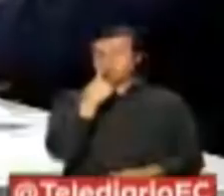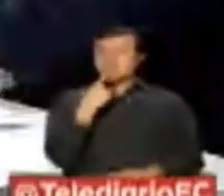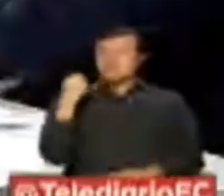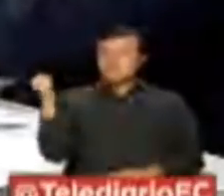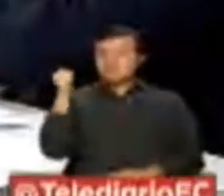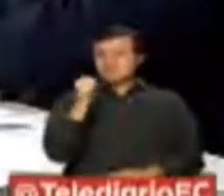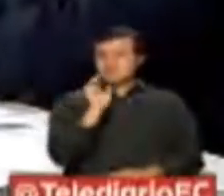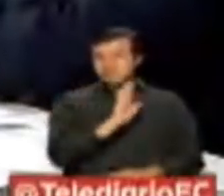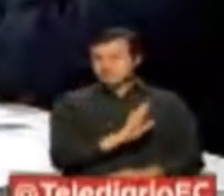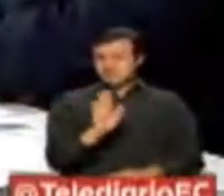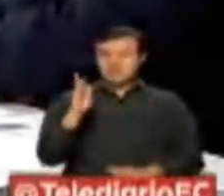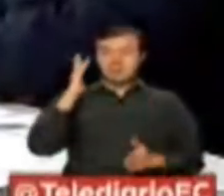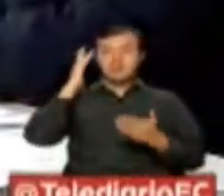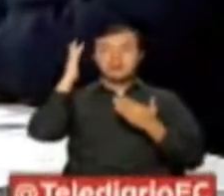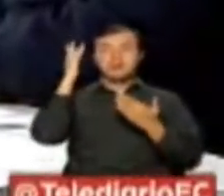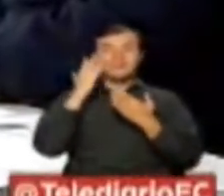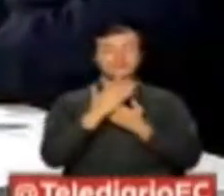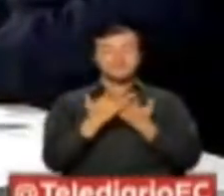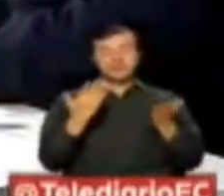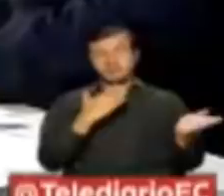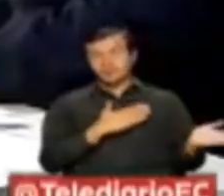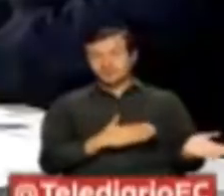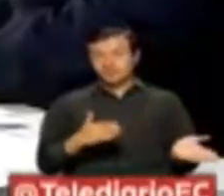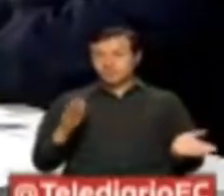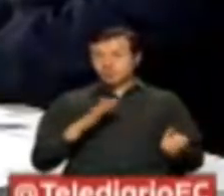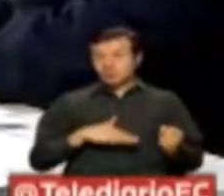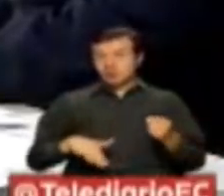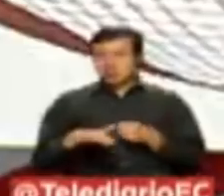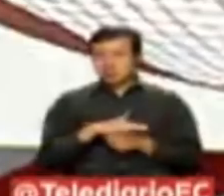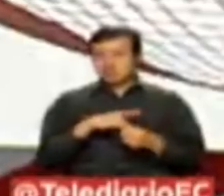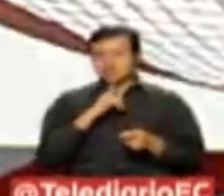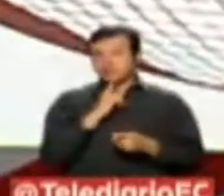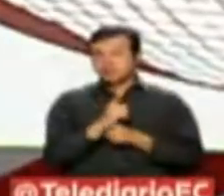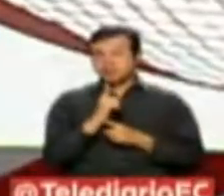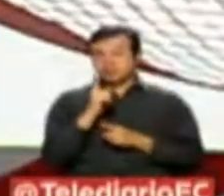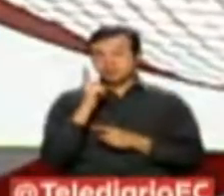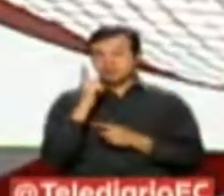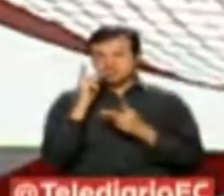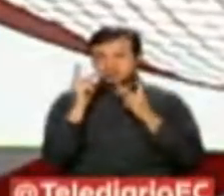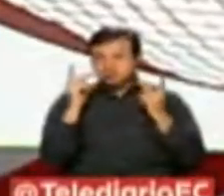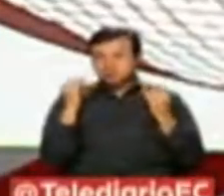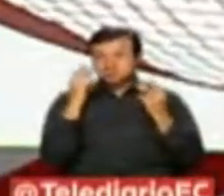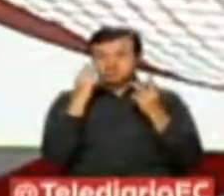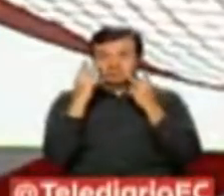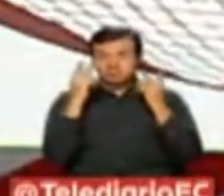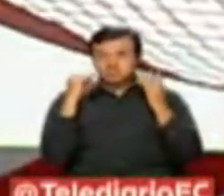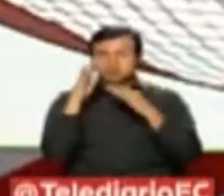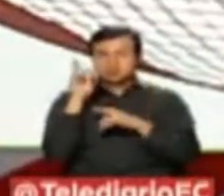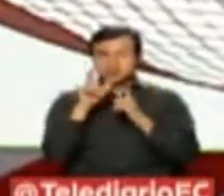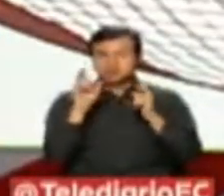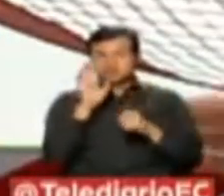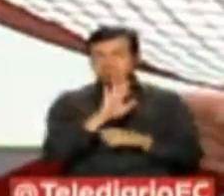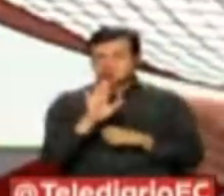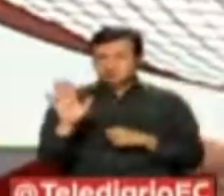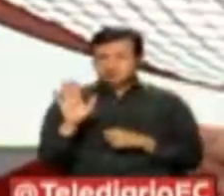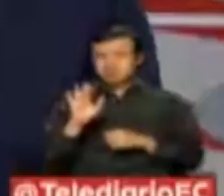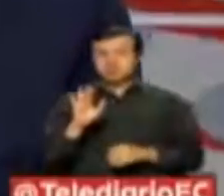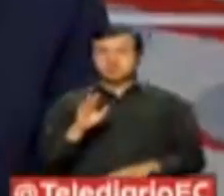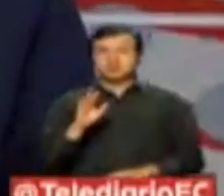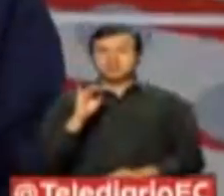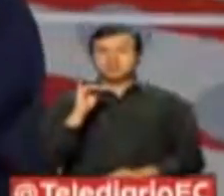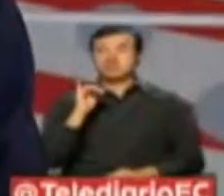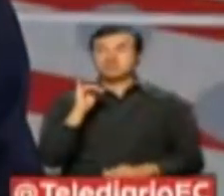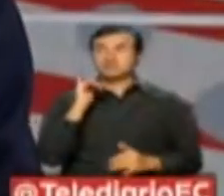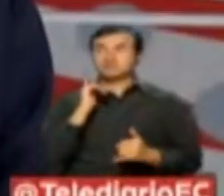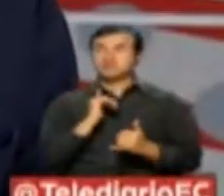por fuera de la política local entonces estas son las figuras que ahora mismo son las que aparecen el último